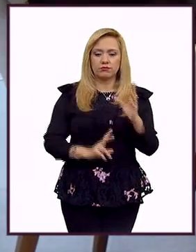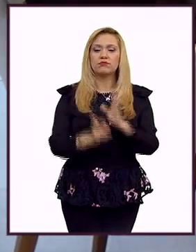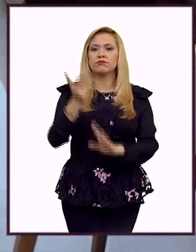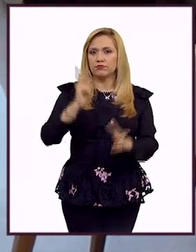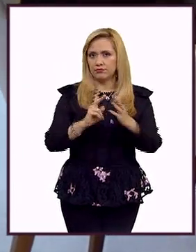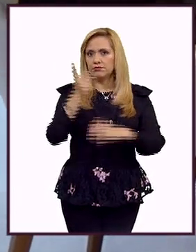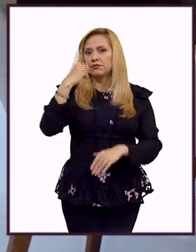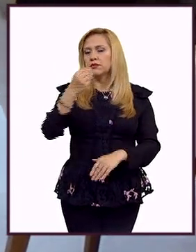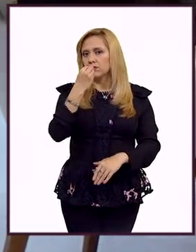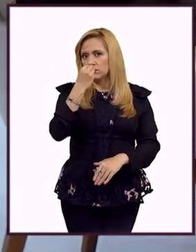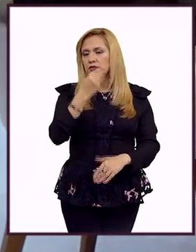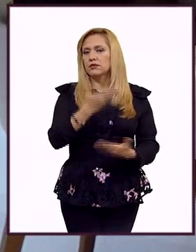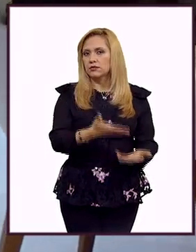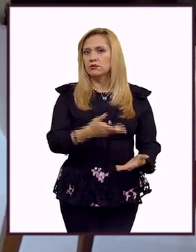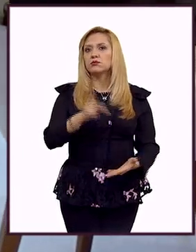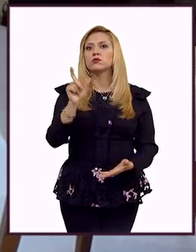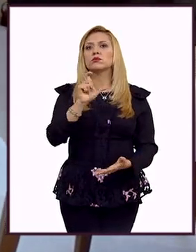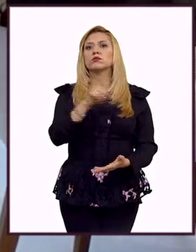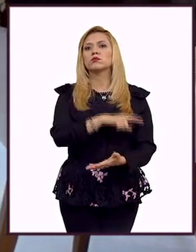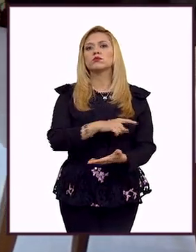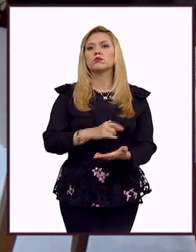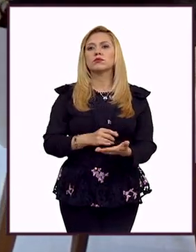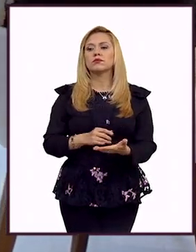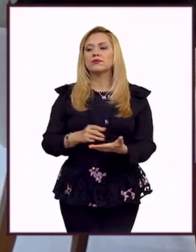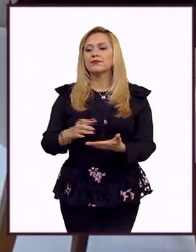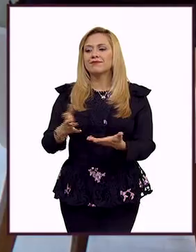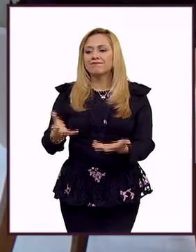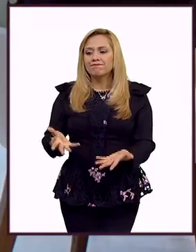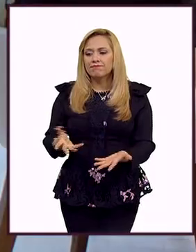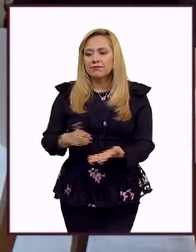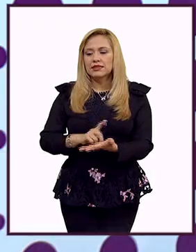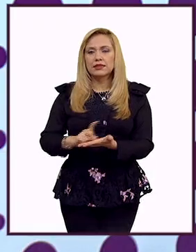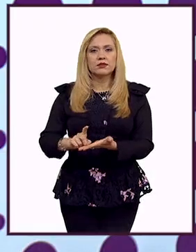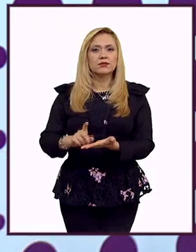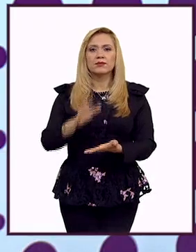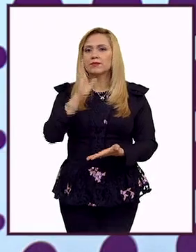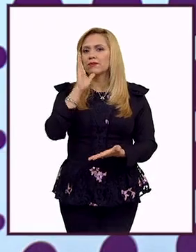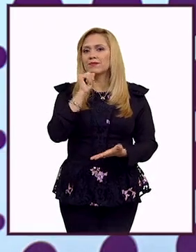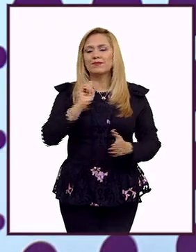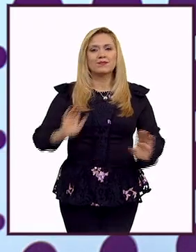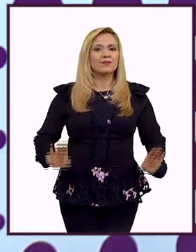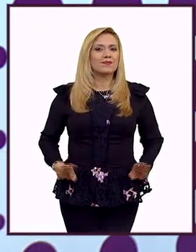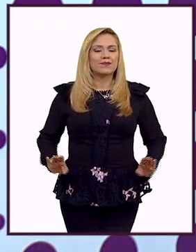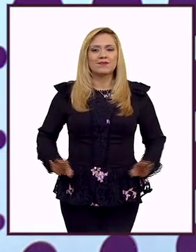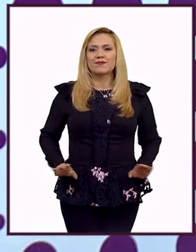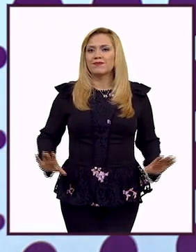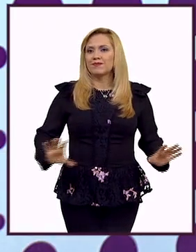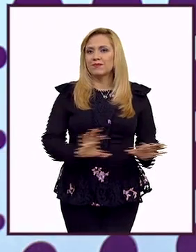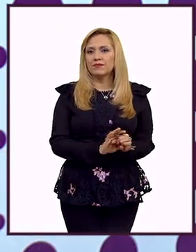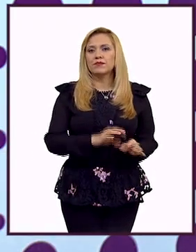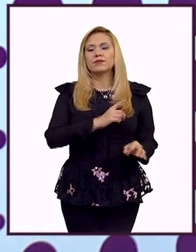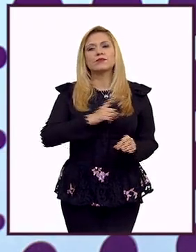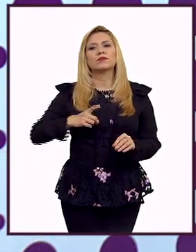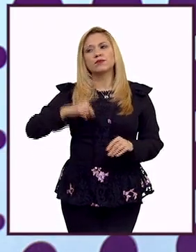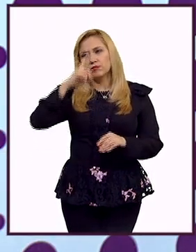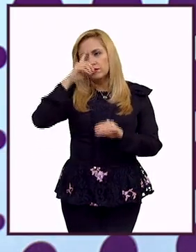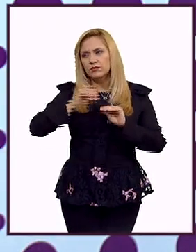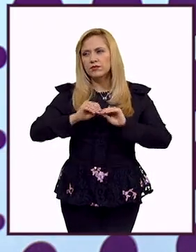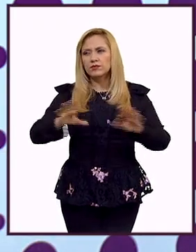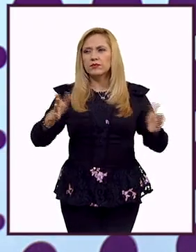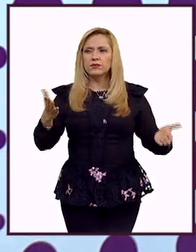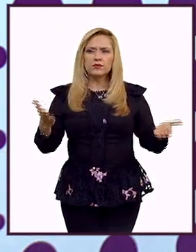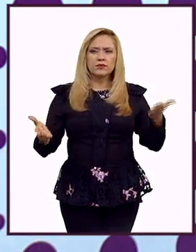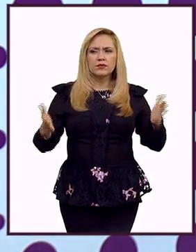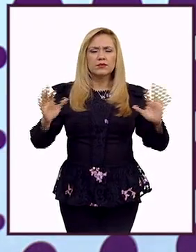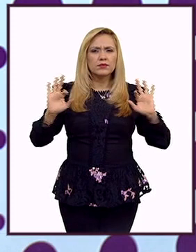de la alimentación, cuando ejercen su derecho a la alimentación, ellos no lo están haciendo de la manera más adecuada. Tenemos que promover un equilibrio en ese